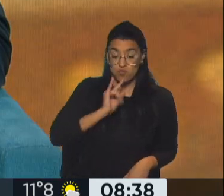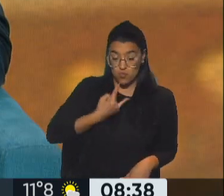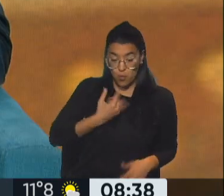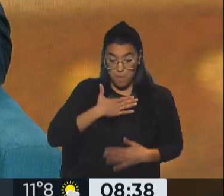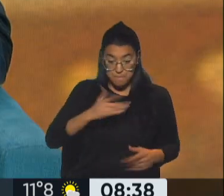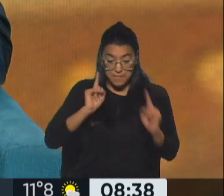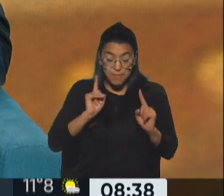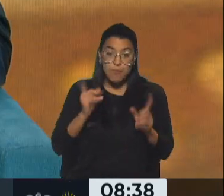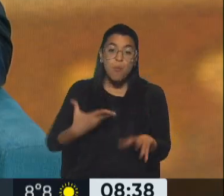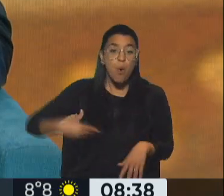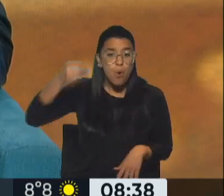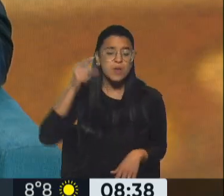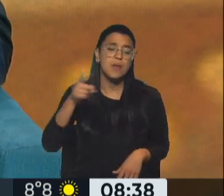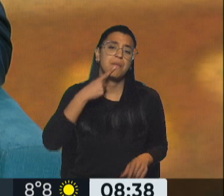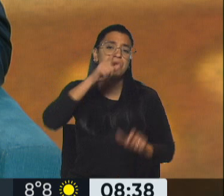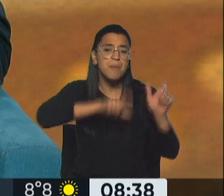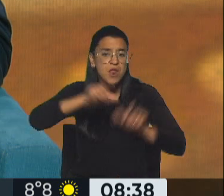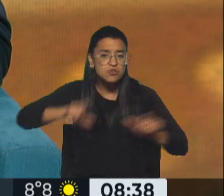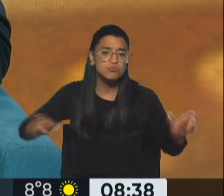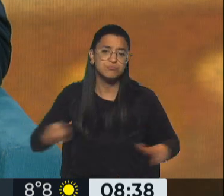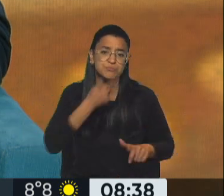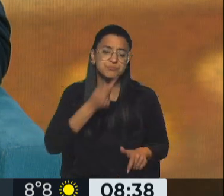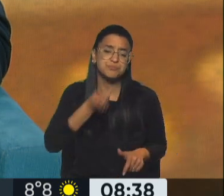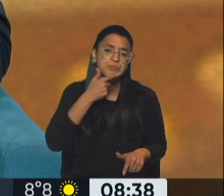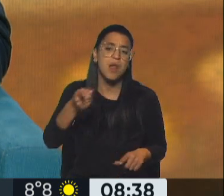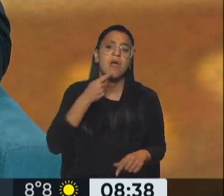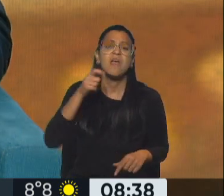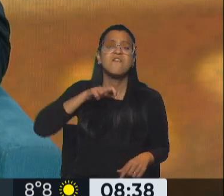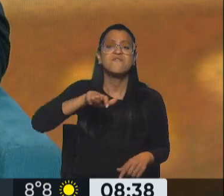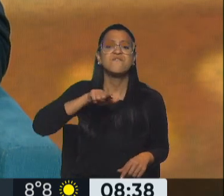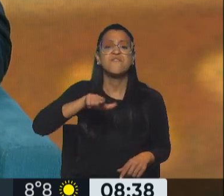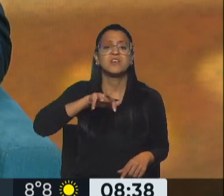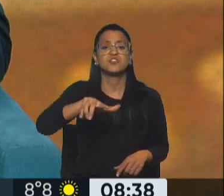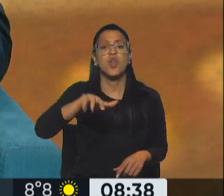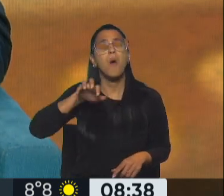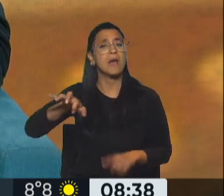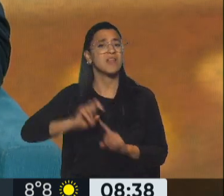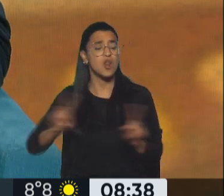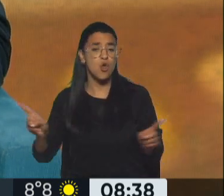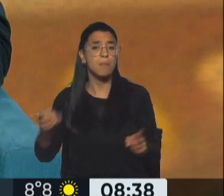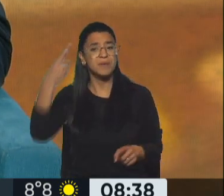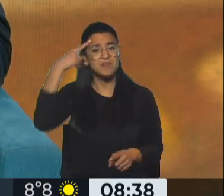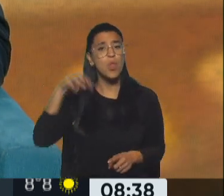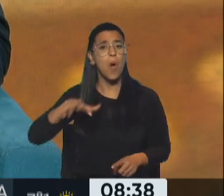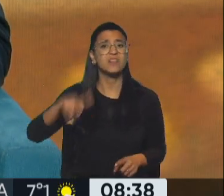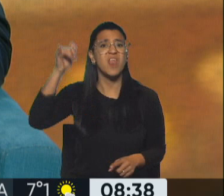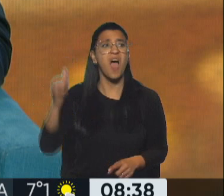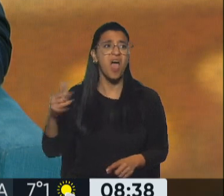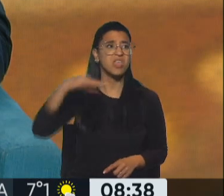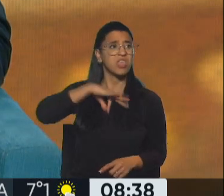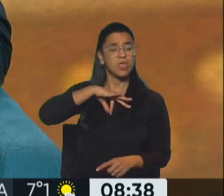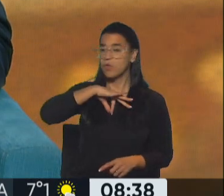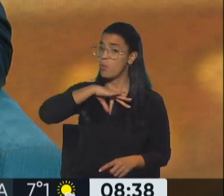automedicación, muchas veces las personas se medican para infecciones, por ejemplo, que no son bacterianas, pensando que son bacterianas, esa es lo